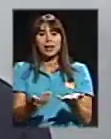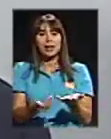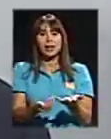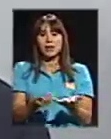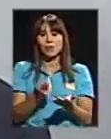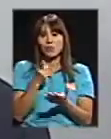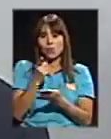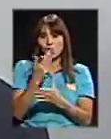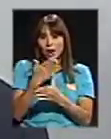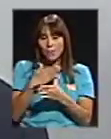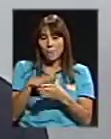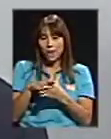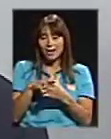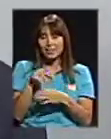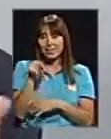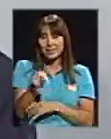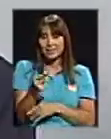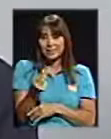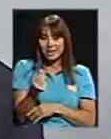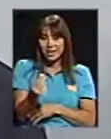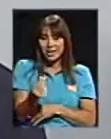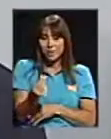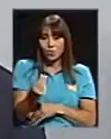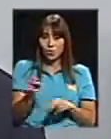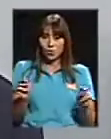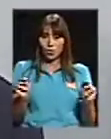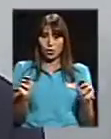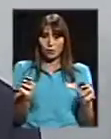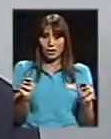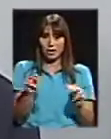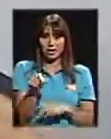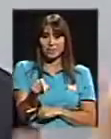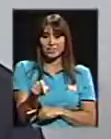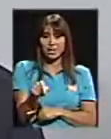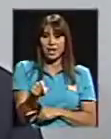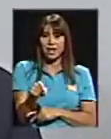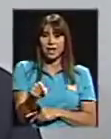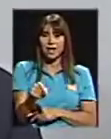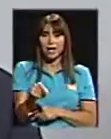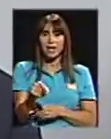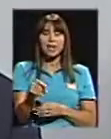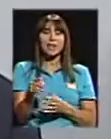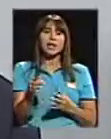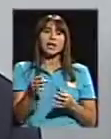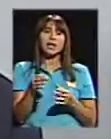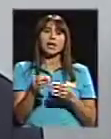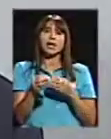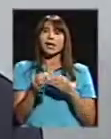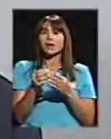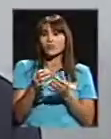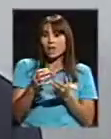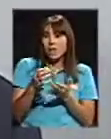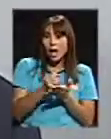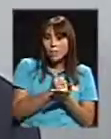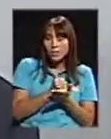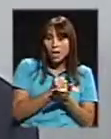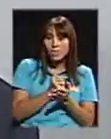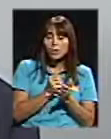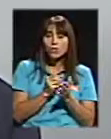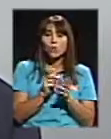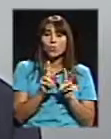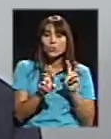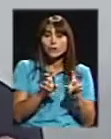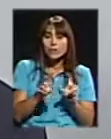de esa emisión, captando y compitiendo con los bancos, eso va a tener un